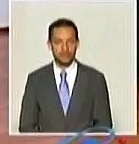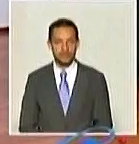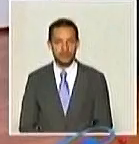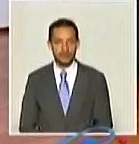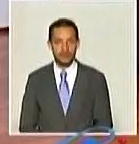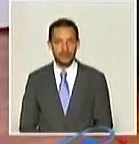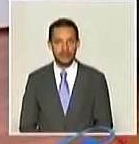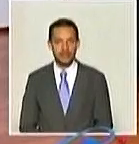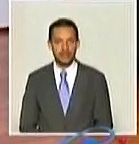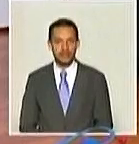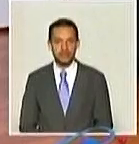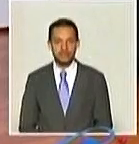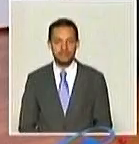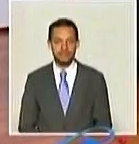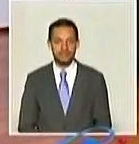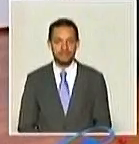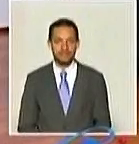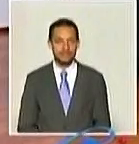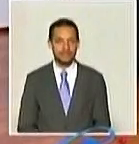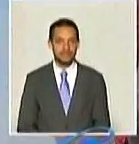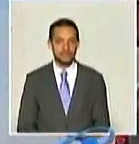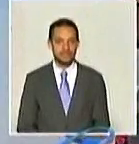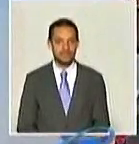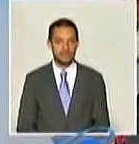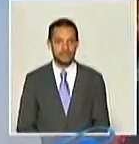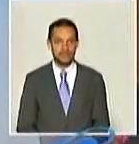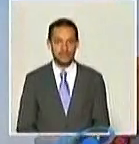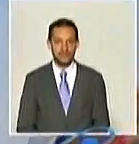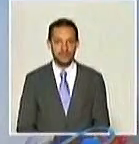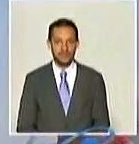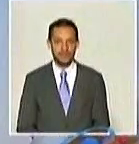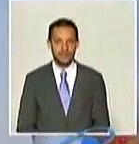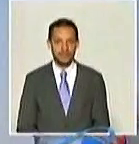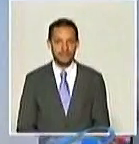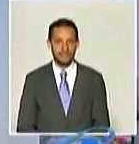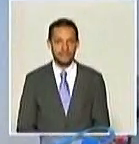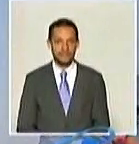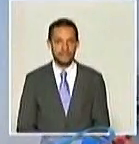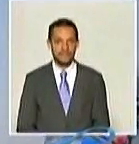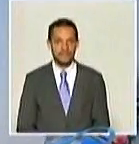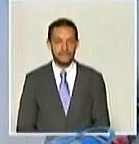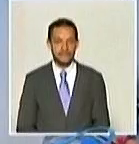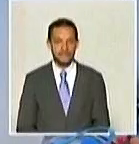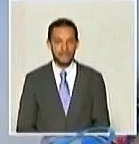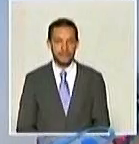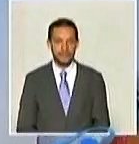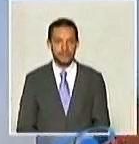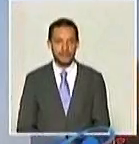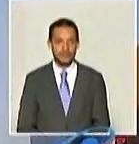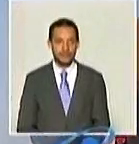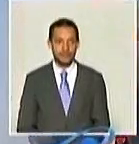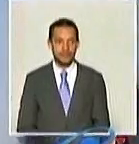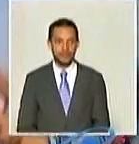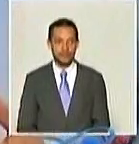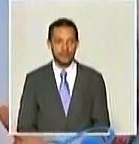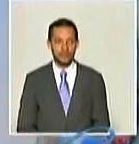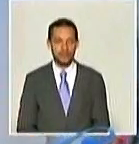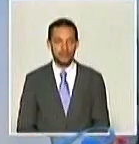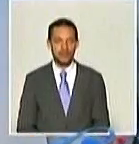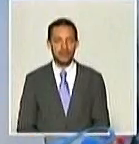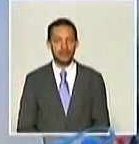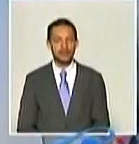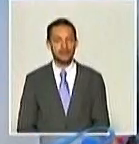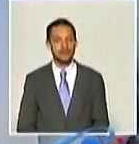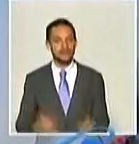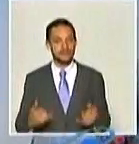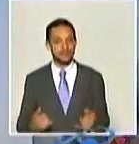doctores, cuando el paciente va a nuestro consultorio, no va a preguntar para hacer una prevención, ya va agotado